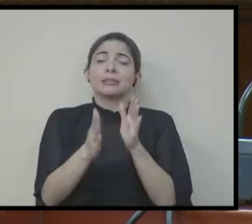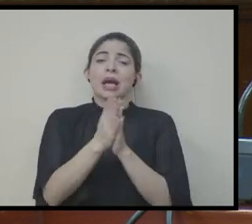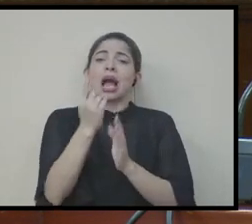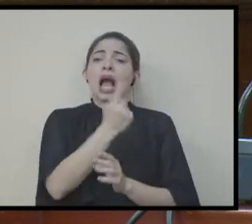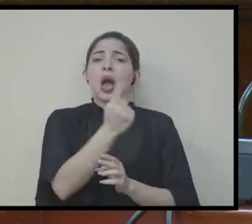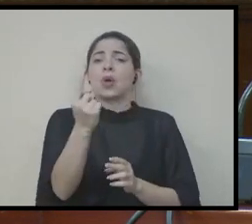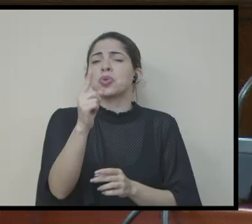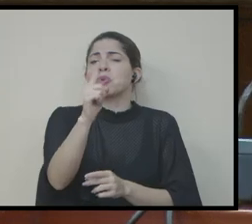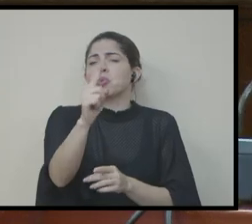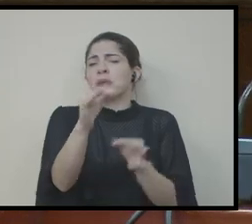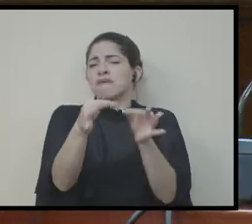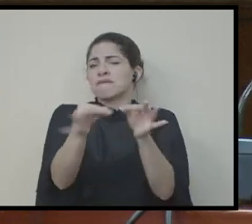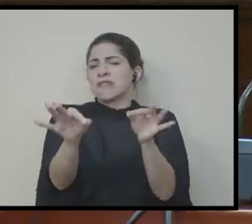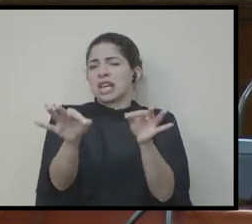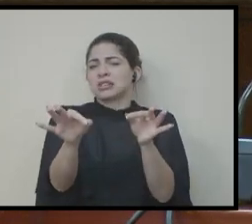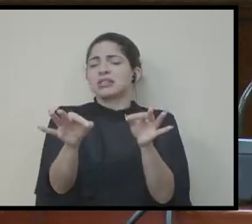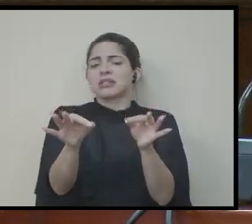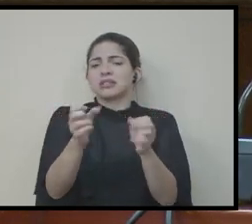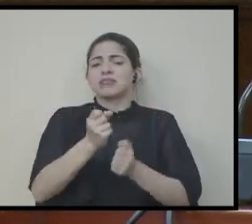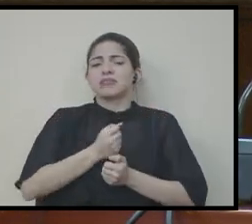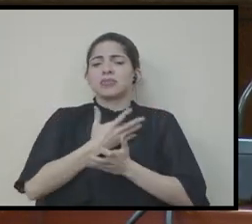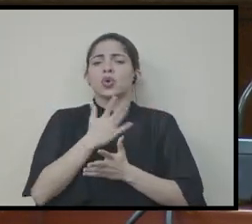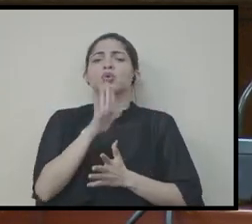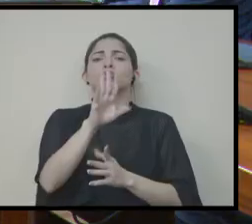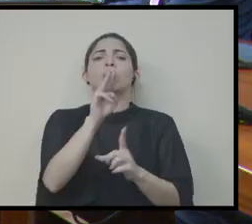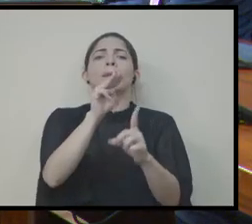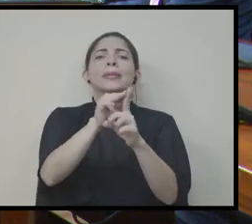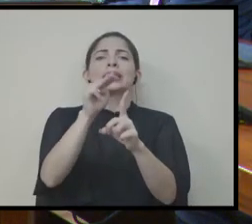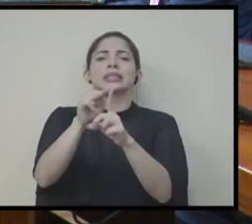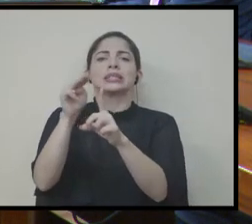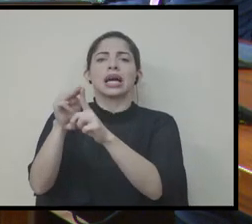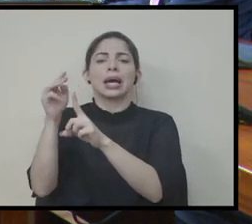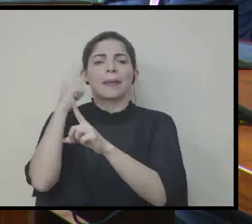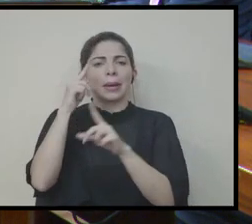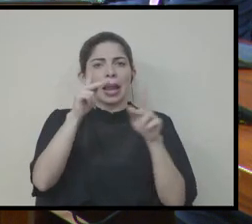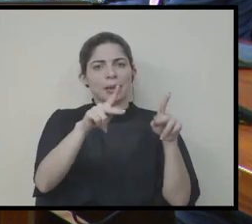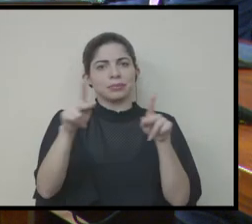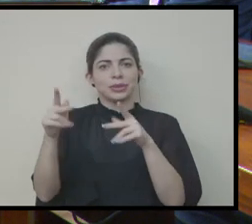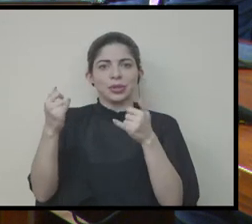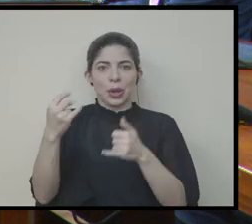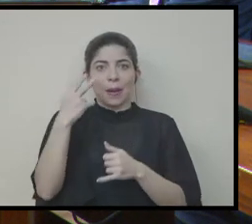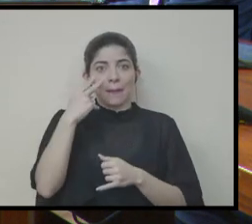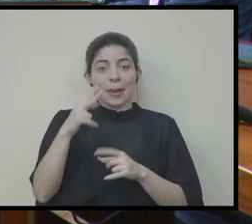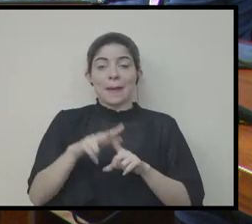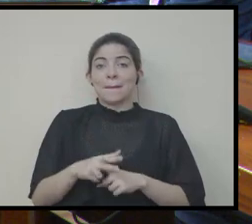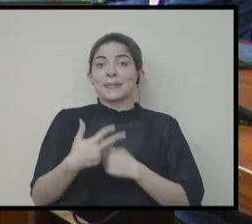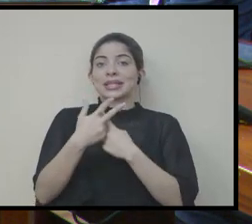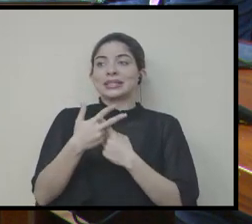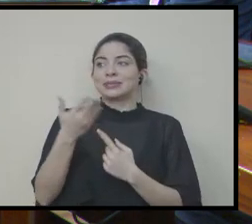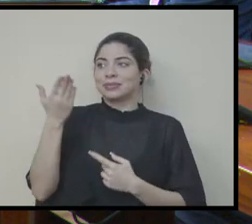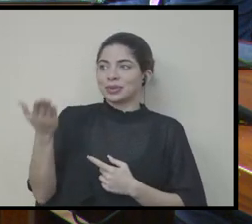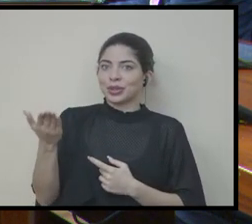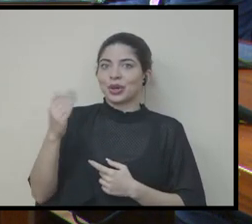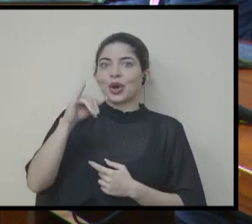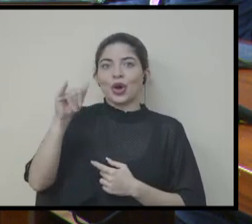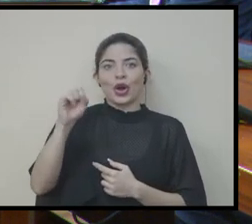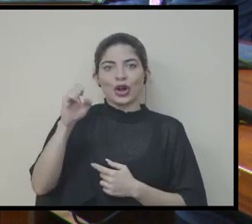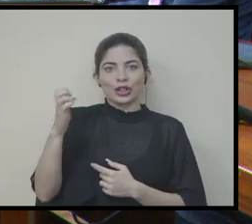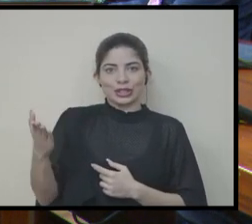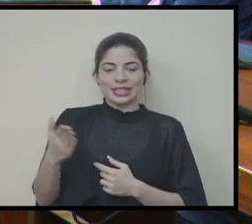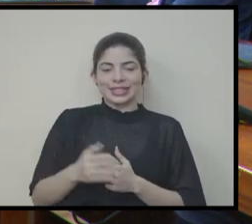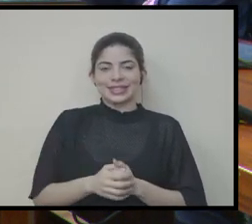cada uno en una línea les comparta cuál sería su mensaje a las personas que nos ven, empezando por don José.